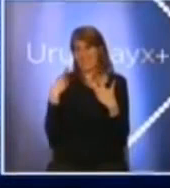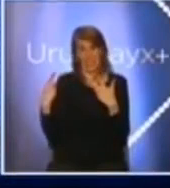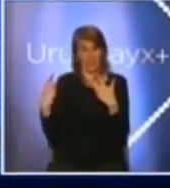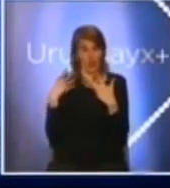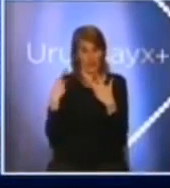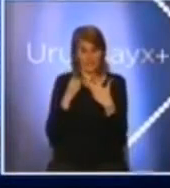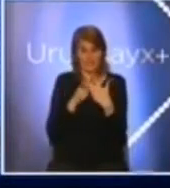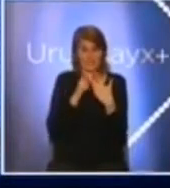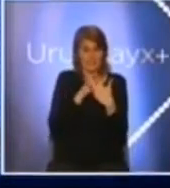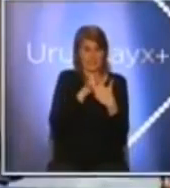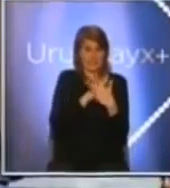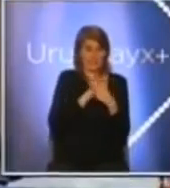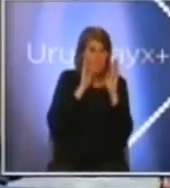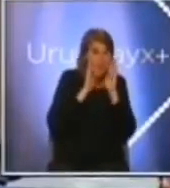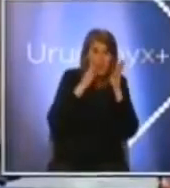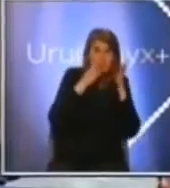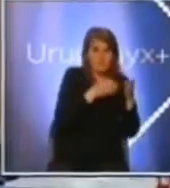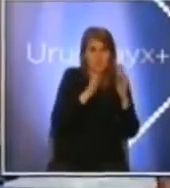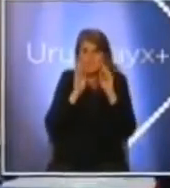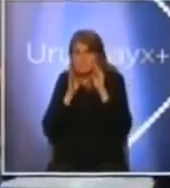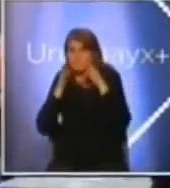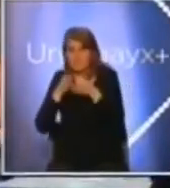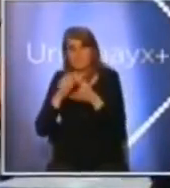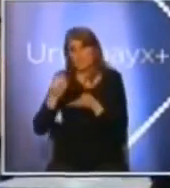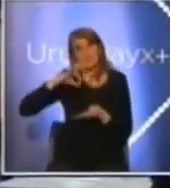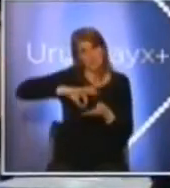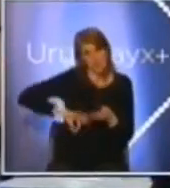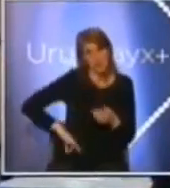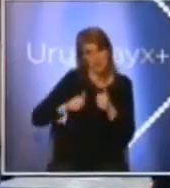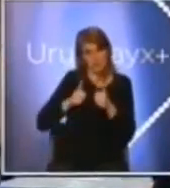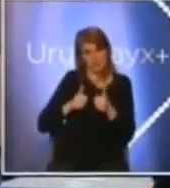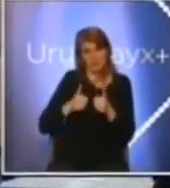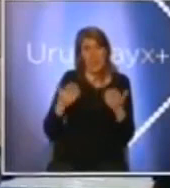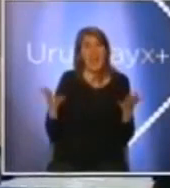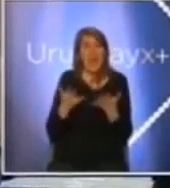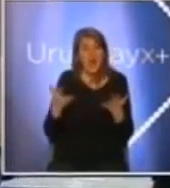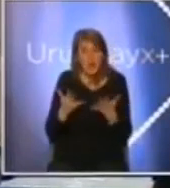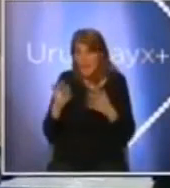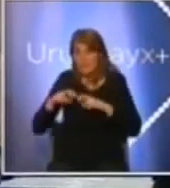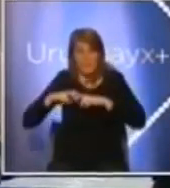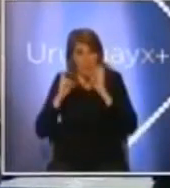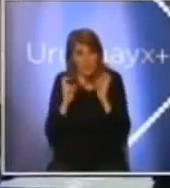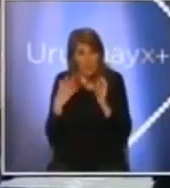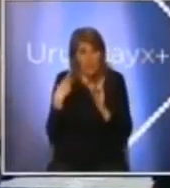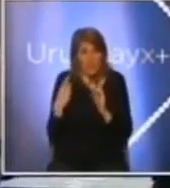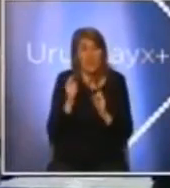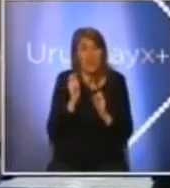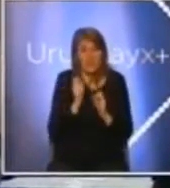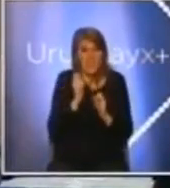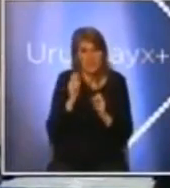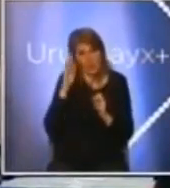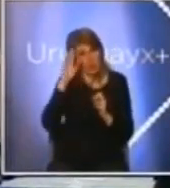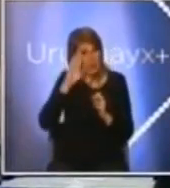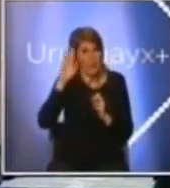dedicación y remuneración acorde. Los actuales son honorarios. Y a la gente que